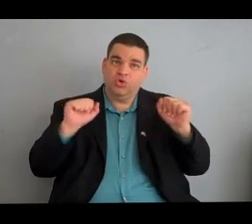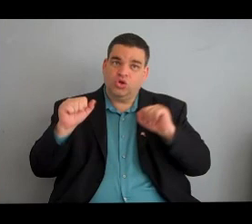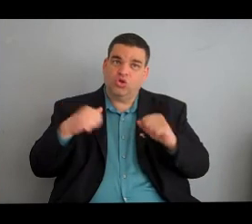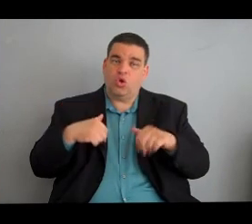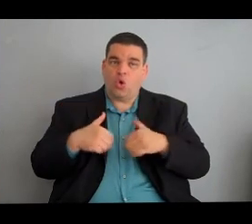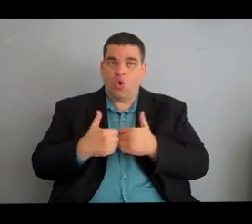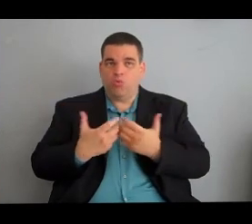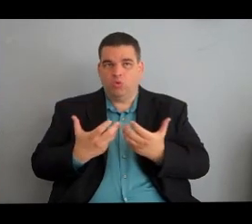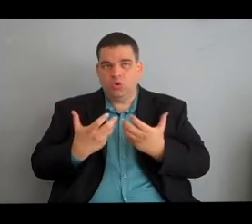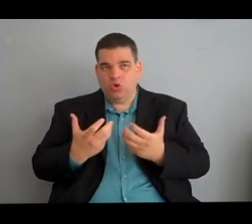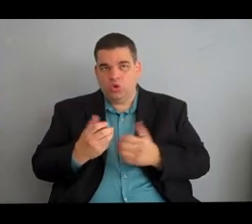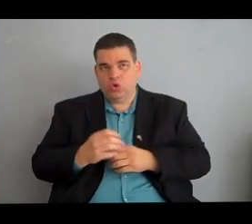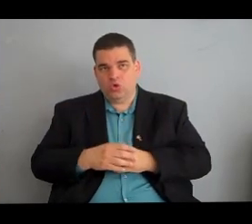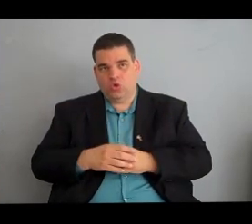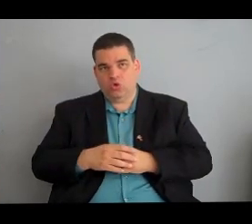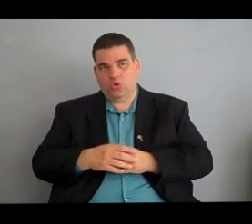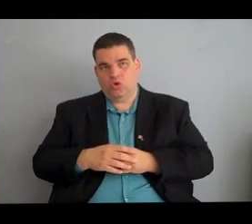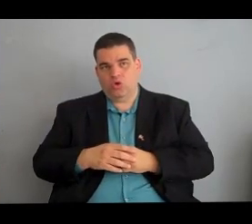puntos.